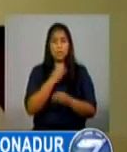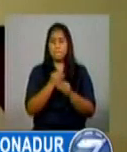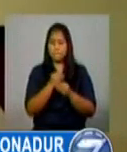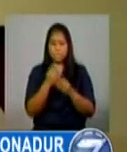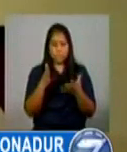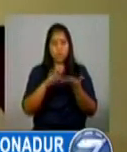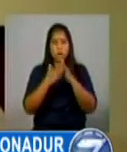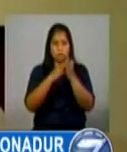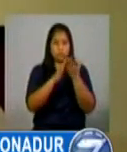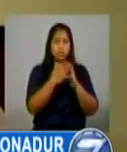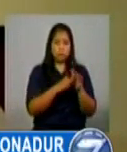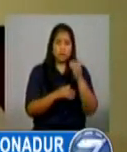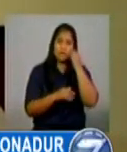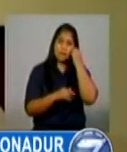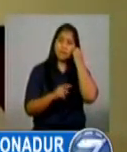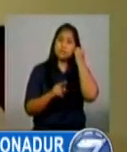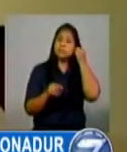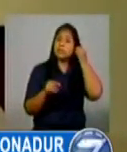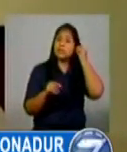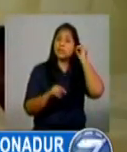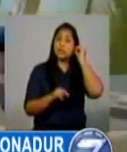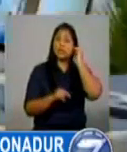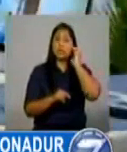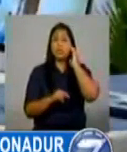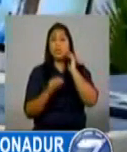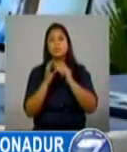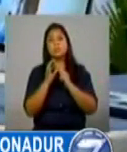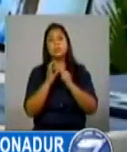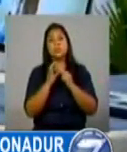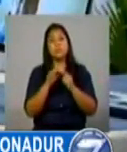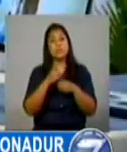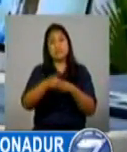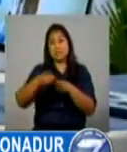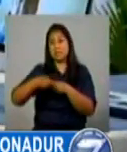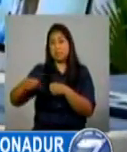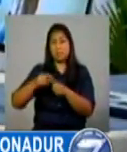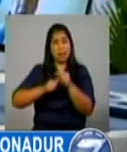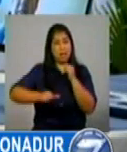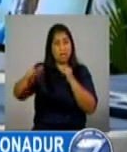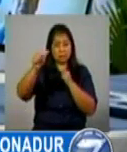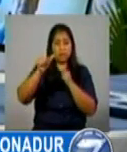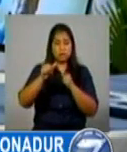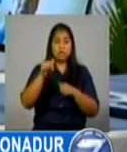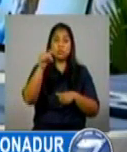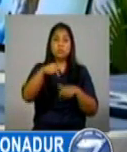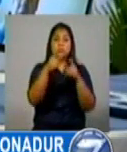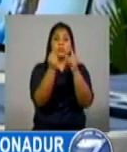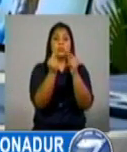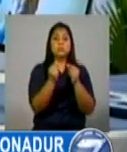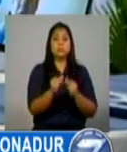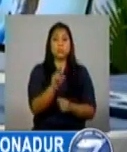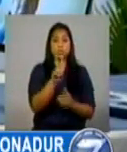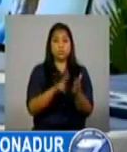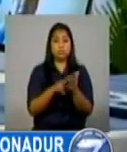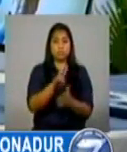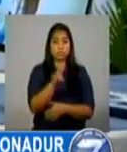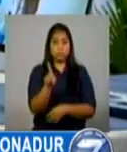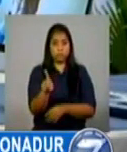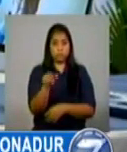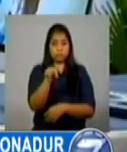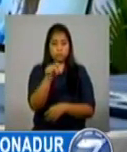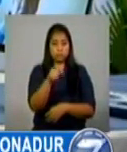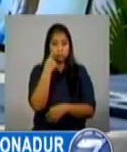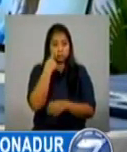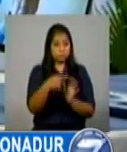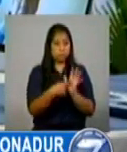las comunidades, especialmente las más rurales del país. Este presupuesto 2021 que se